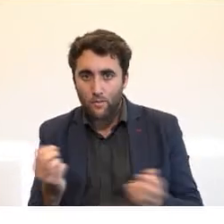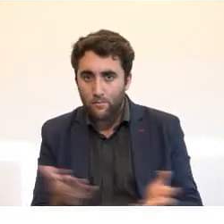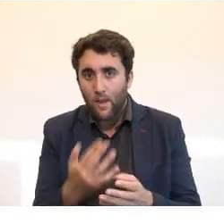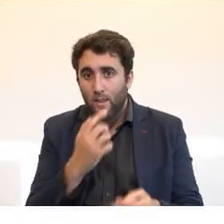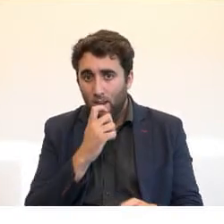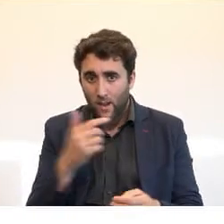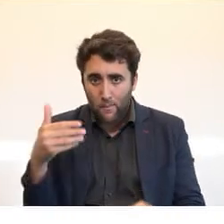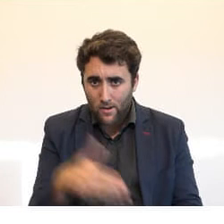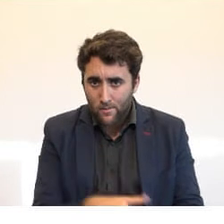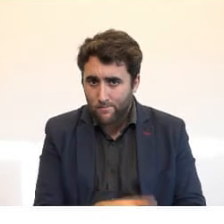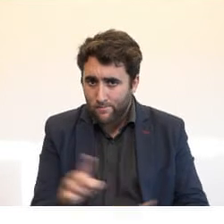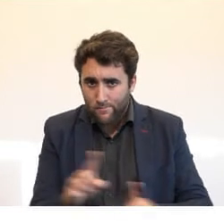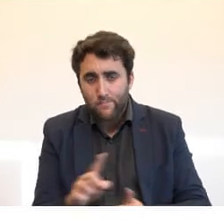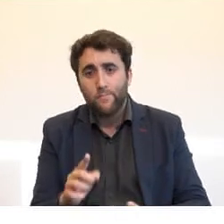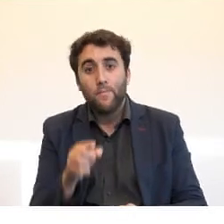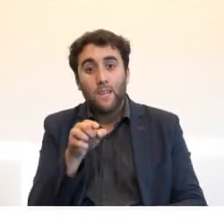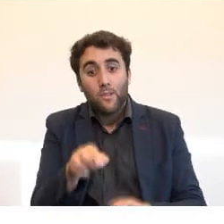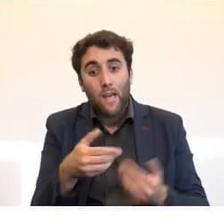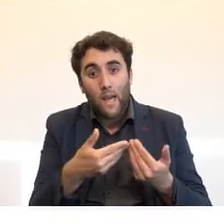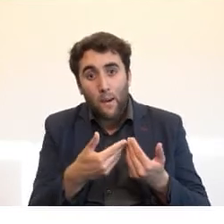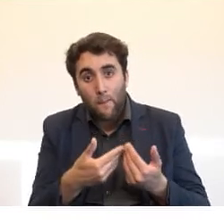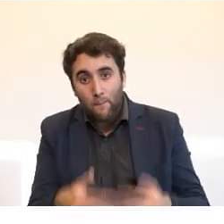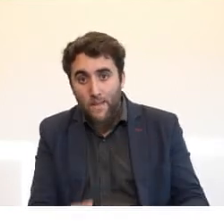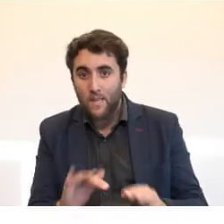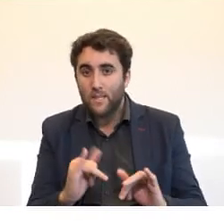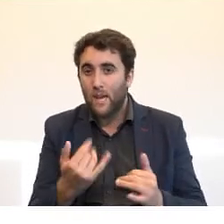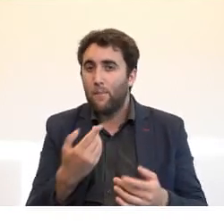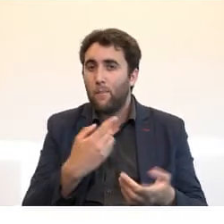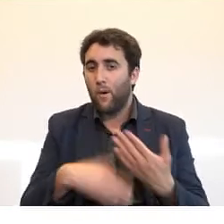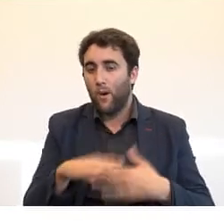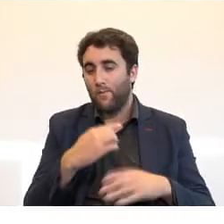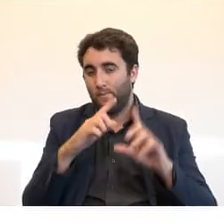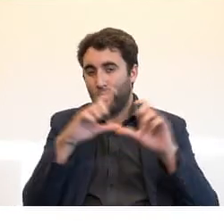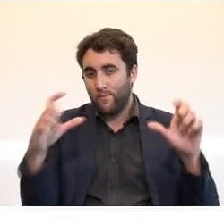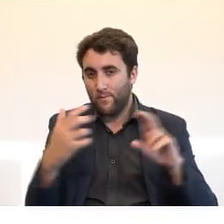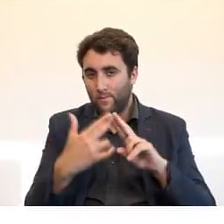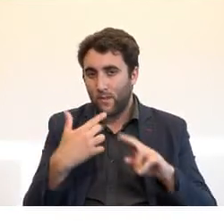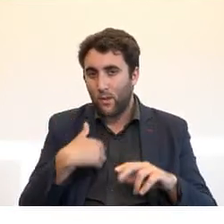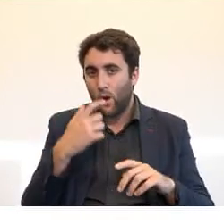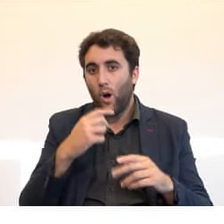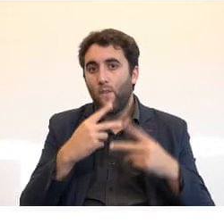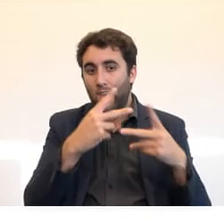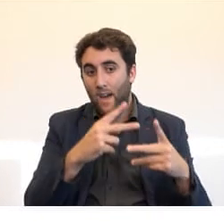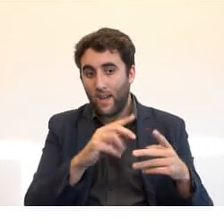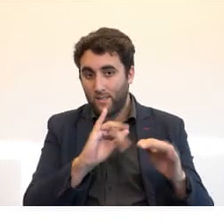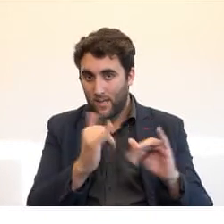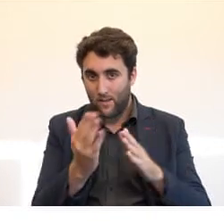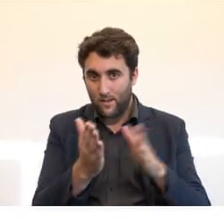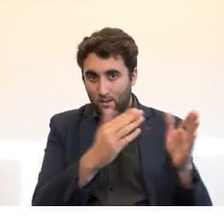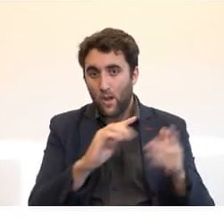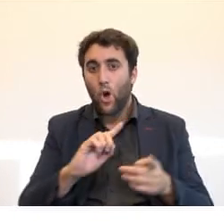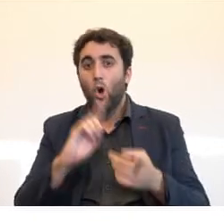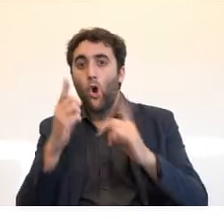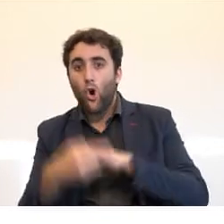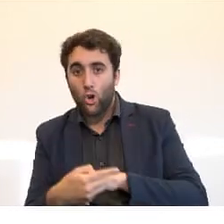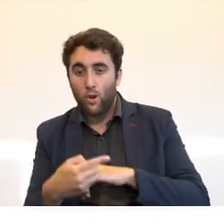movimiento. Partiendo de esto y recuperando parte del título de mi intervención, el otro, y volviendo a esa pandemia